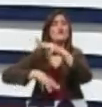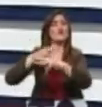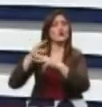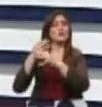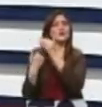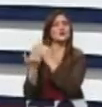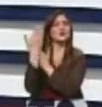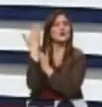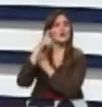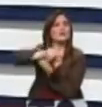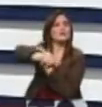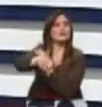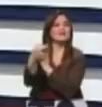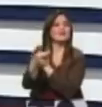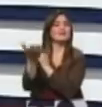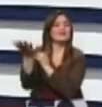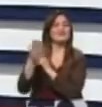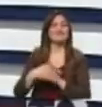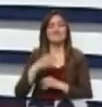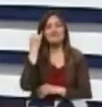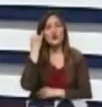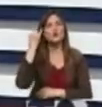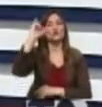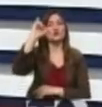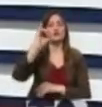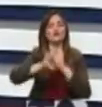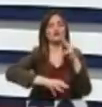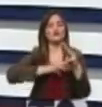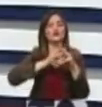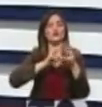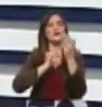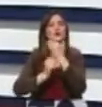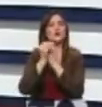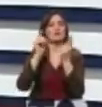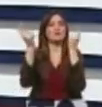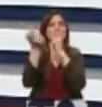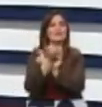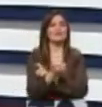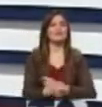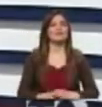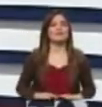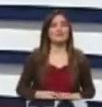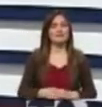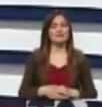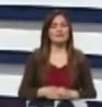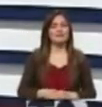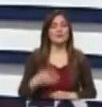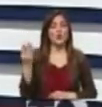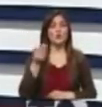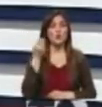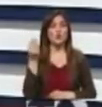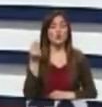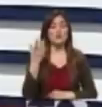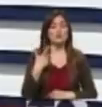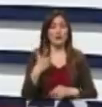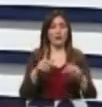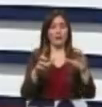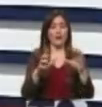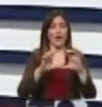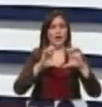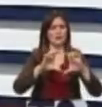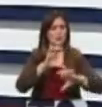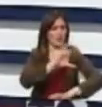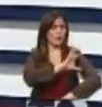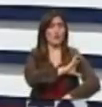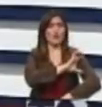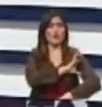concurso realizado por History Channel, una idea para cambiar la historia. Los jóvenes presentaron un aparato que reemplaza las